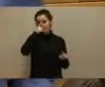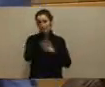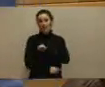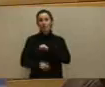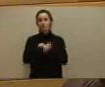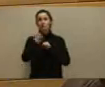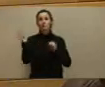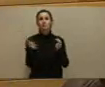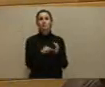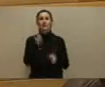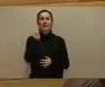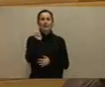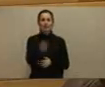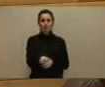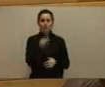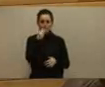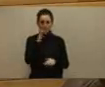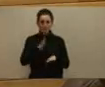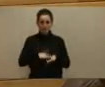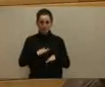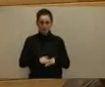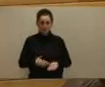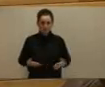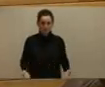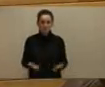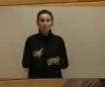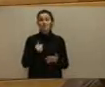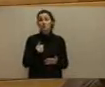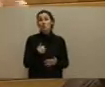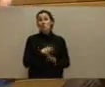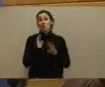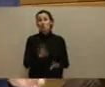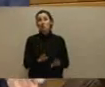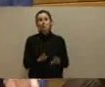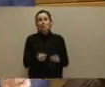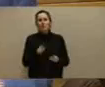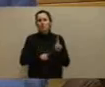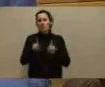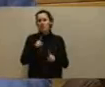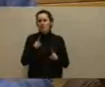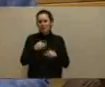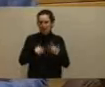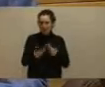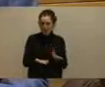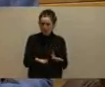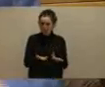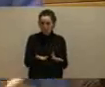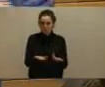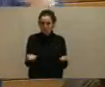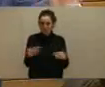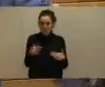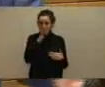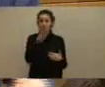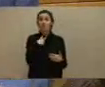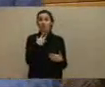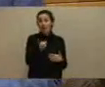de 2014. ¿Y por qué? Pues porque yo no le veo el inconveniente de haberlo procedido así. Si uno tiene voz en el procedimiento, uno tiene